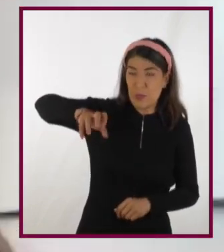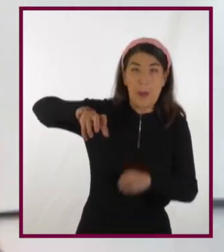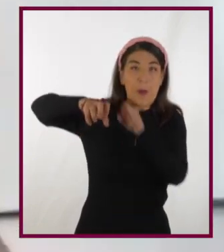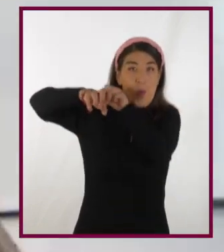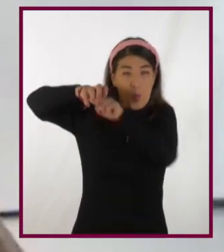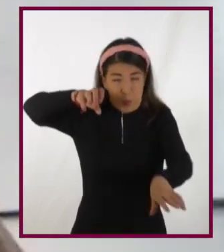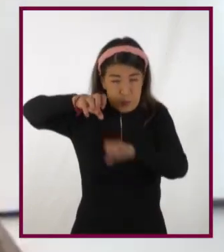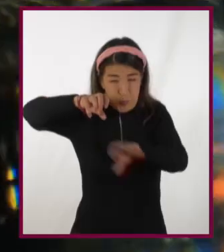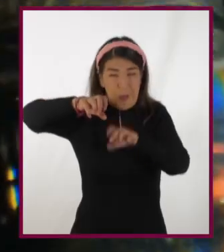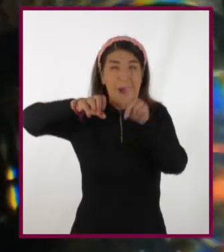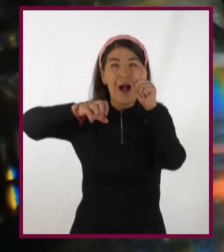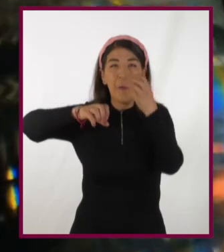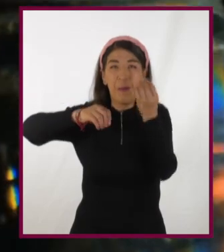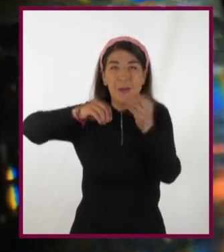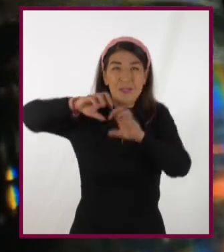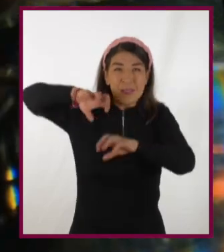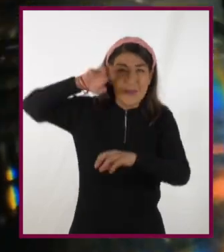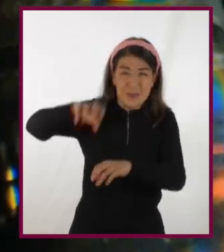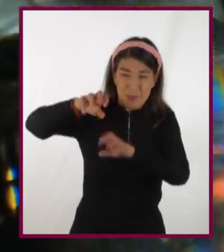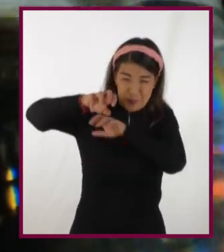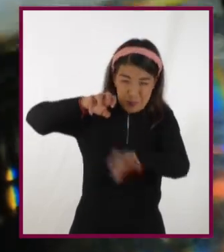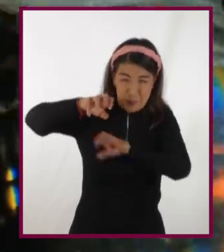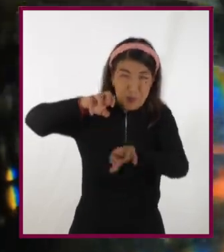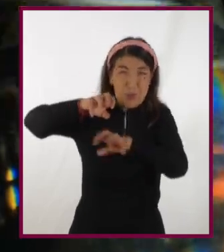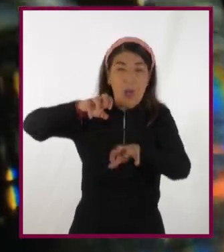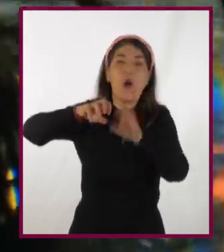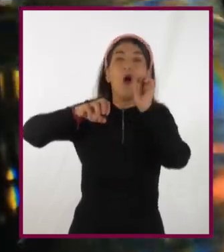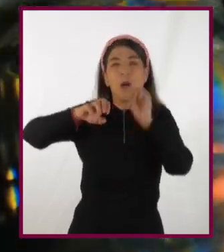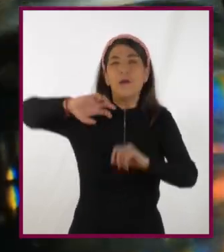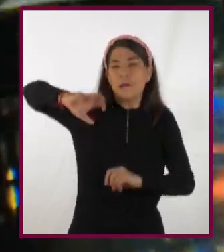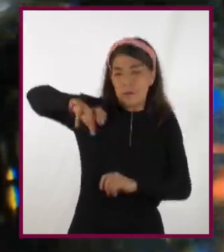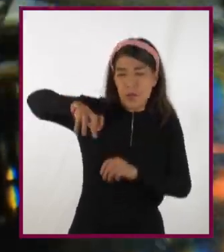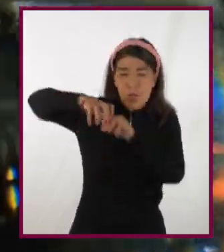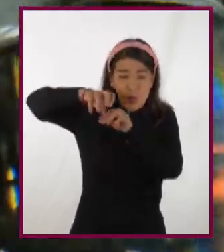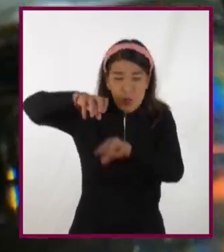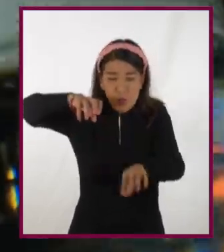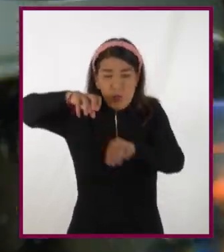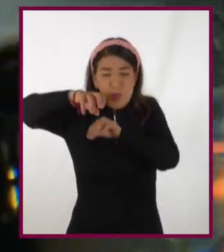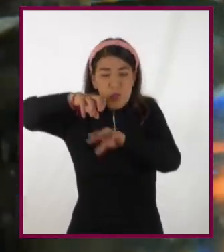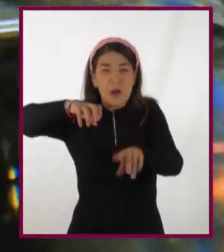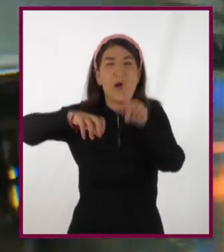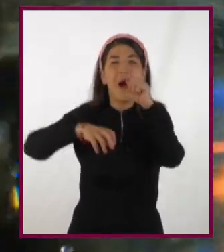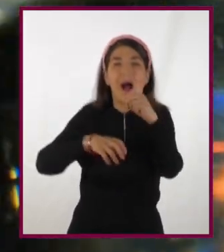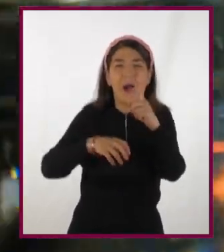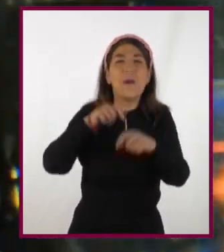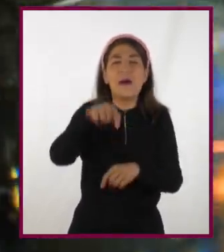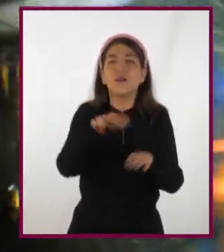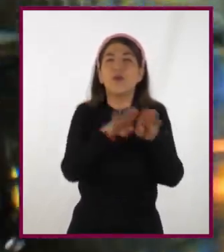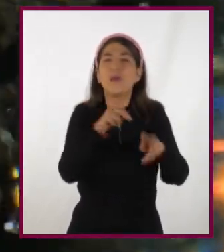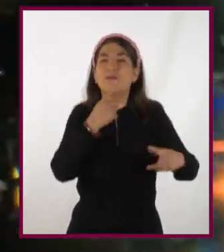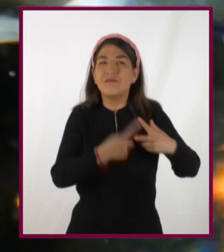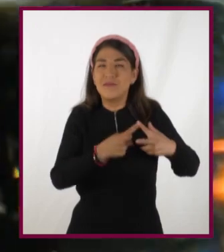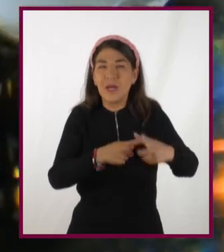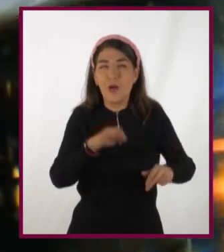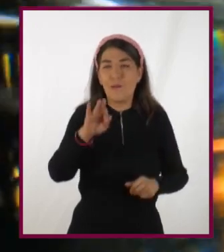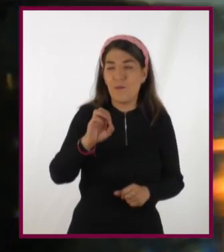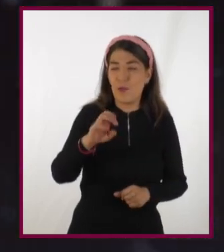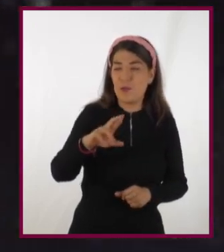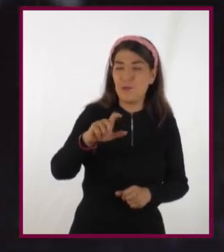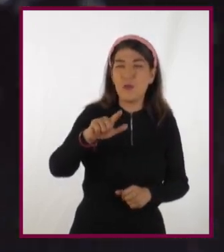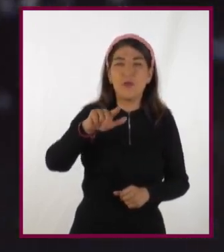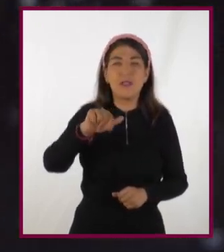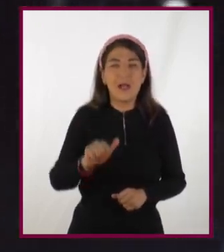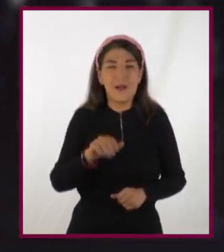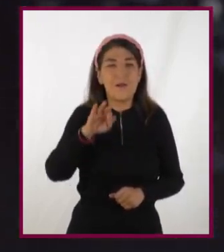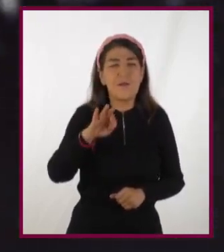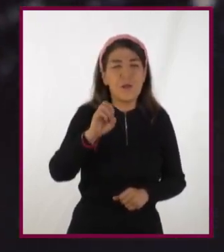cuán rápido sale el agua de la llave. Y podemos usar fórmulas o relaciones que nos dicen en esta